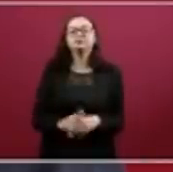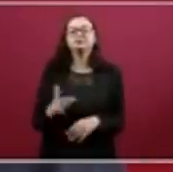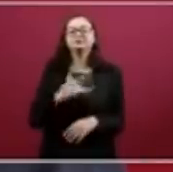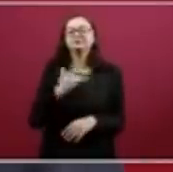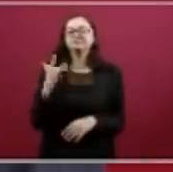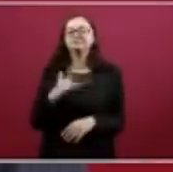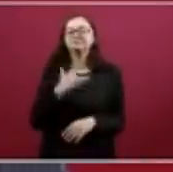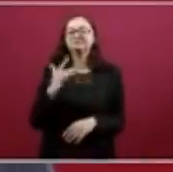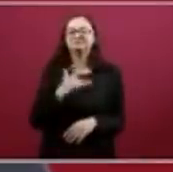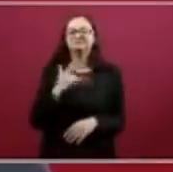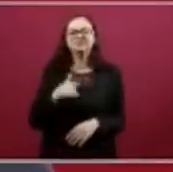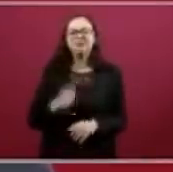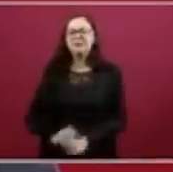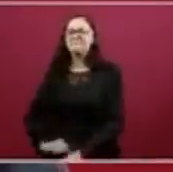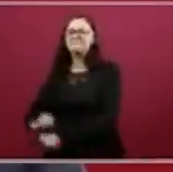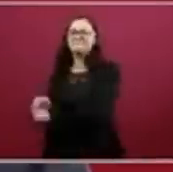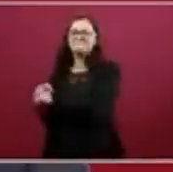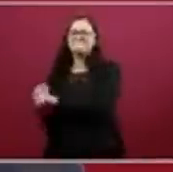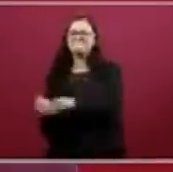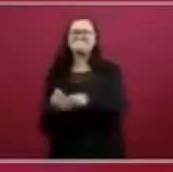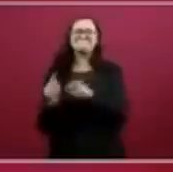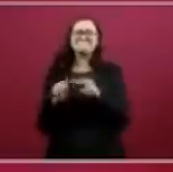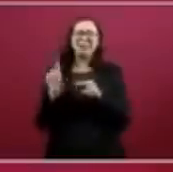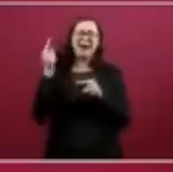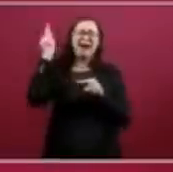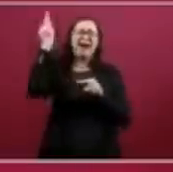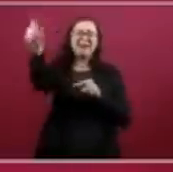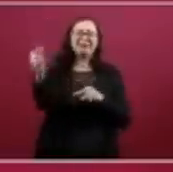estoy bateando arriba de 300 todavía.